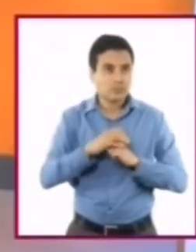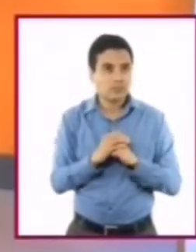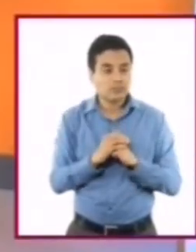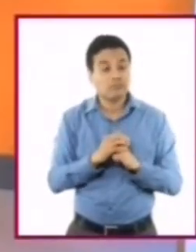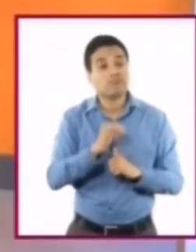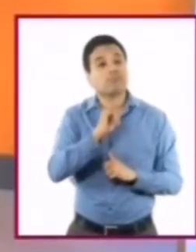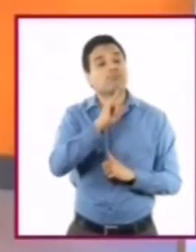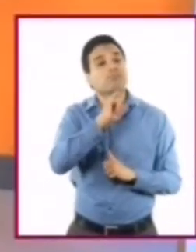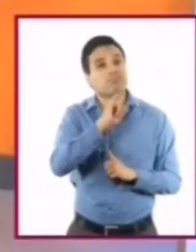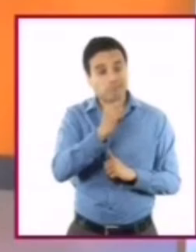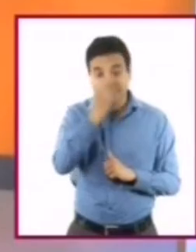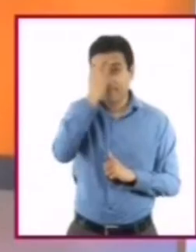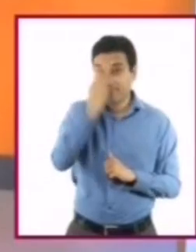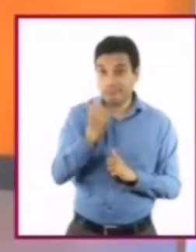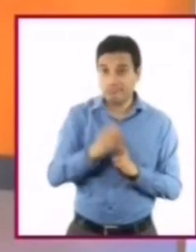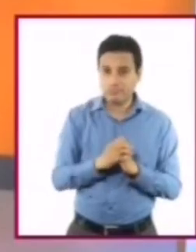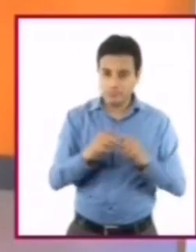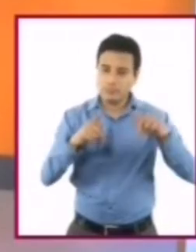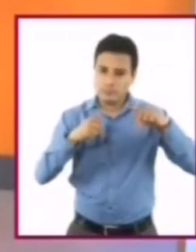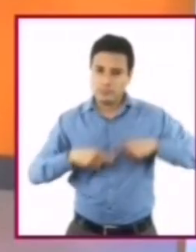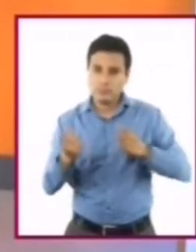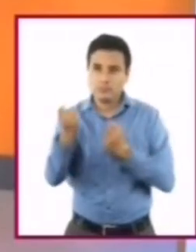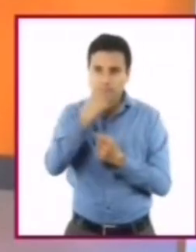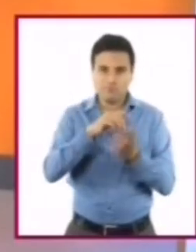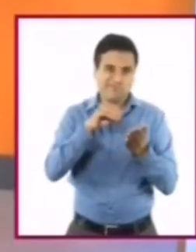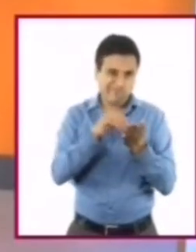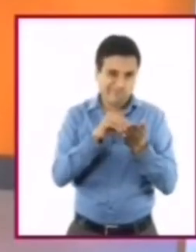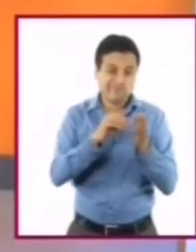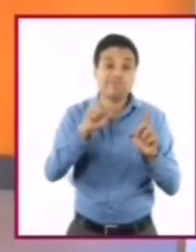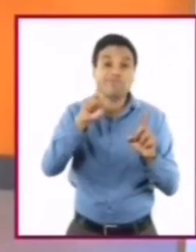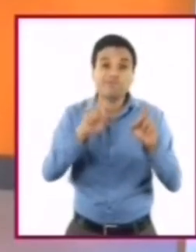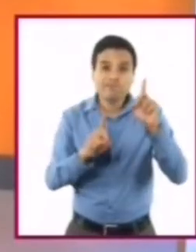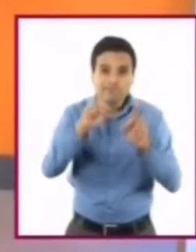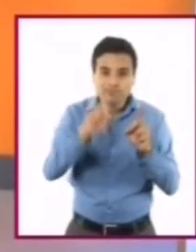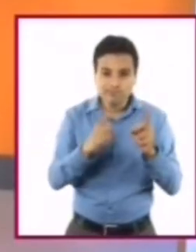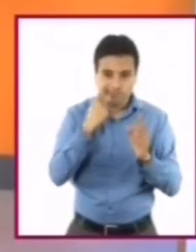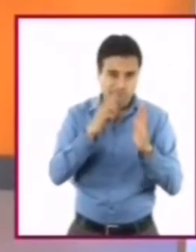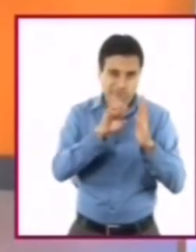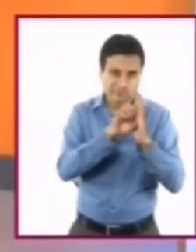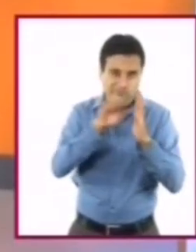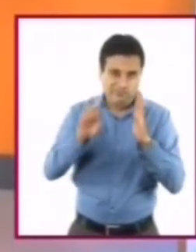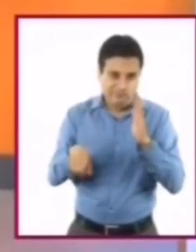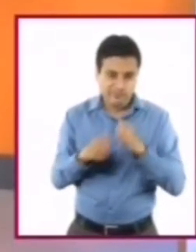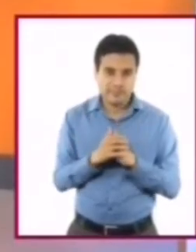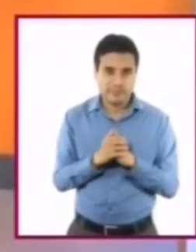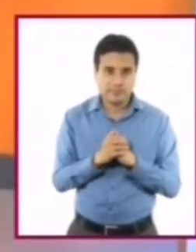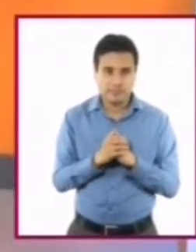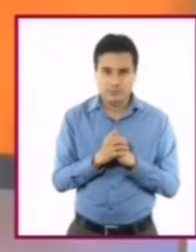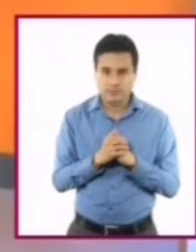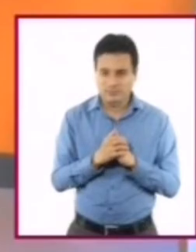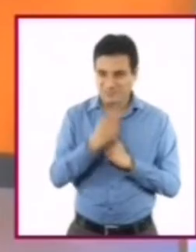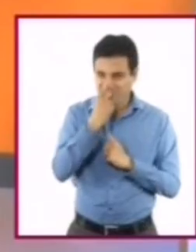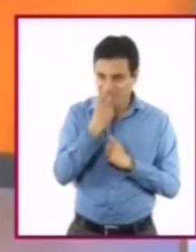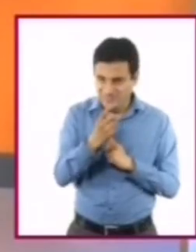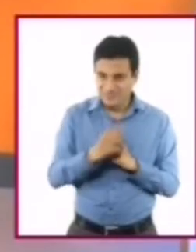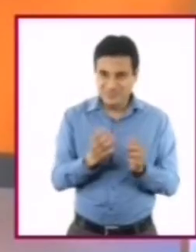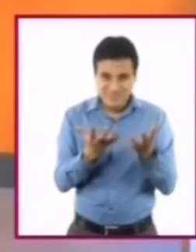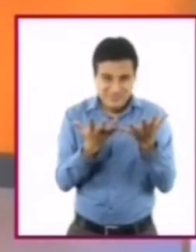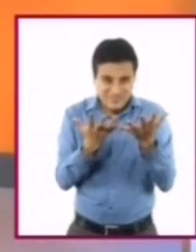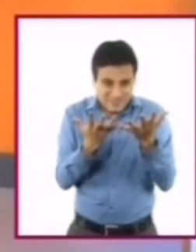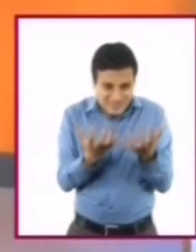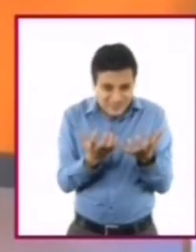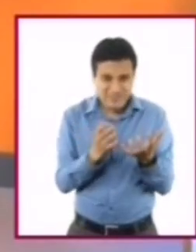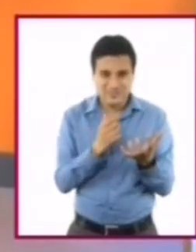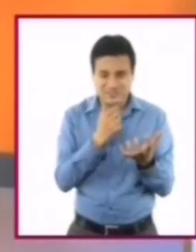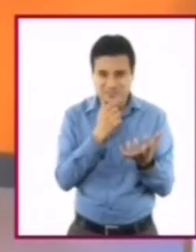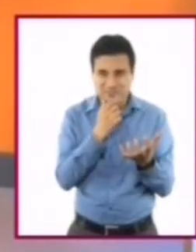Sin embargo, algunas dudas permanecieron, en particular aquellas sobre la naturaleza instantánea de la gravedad